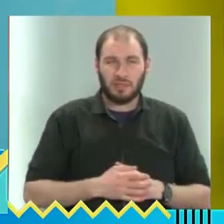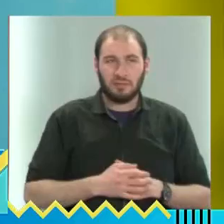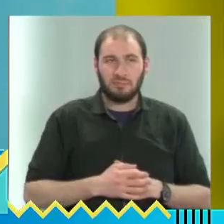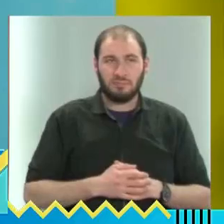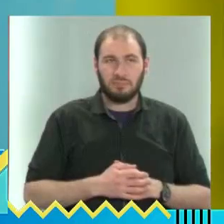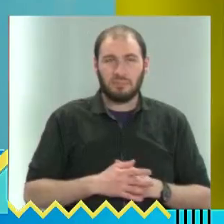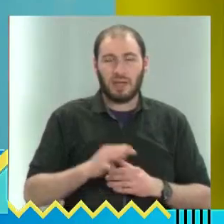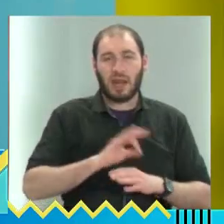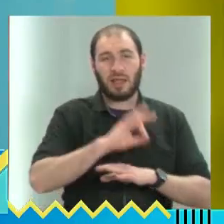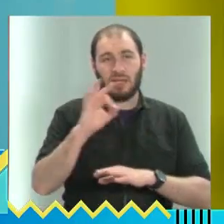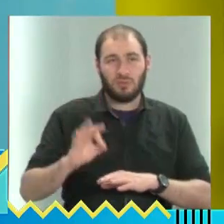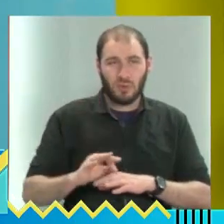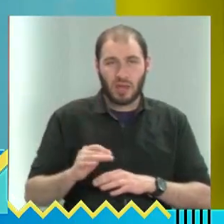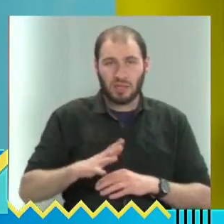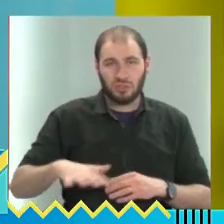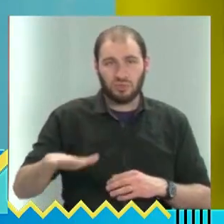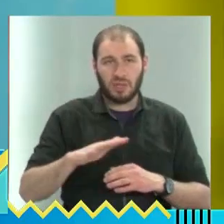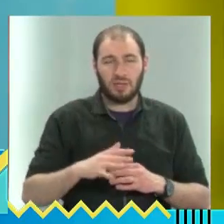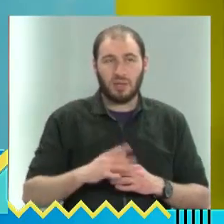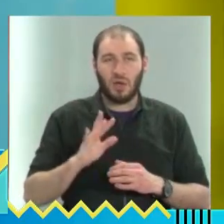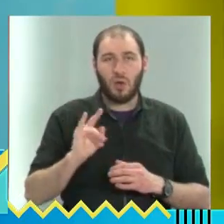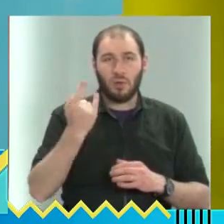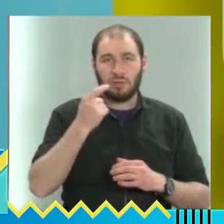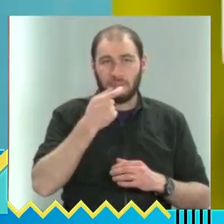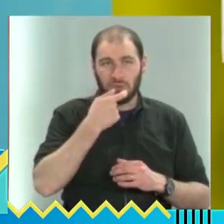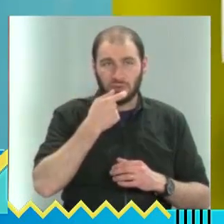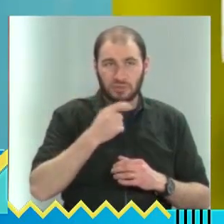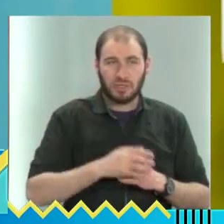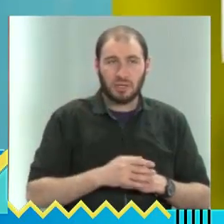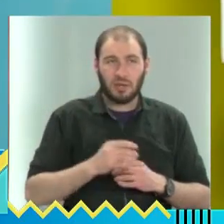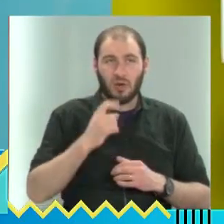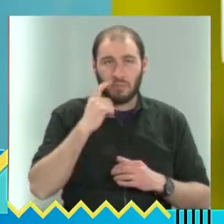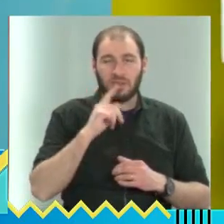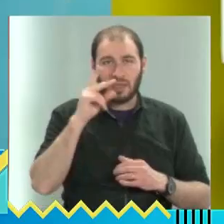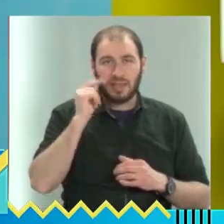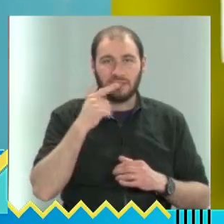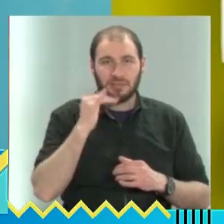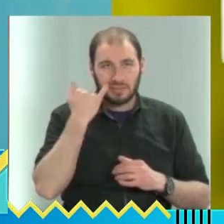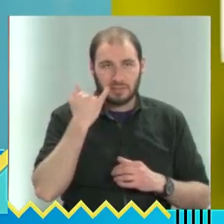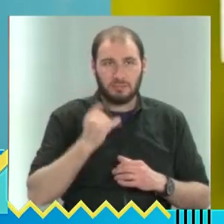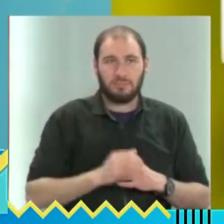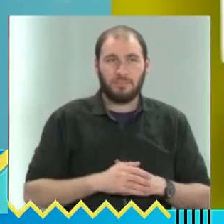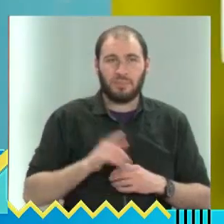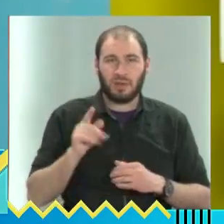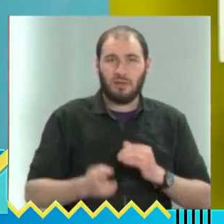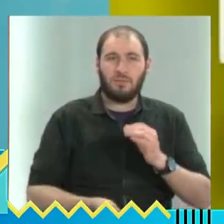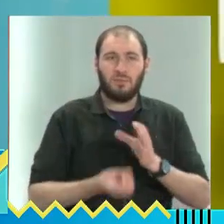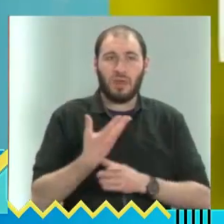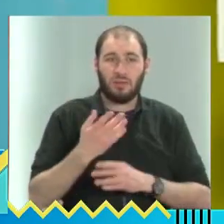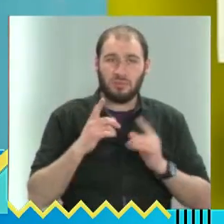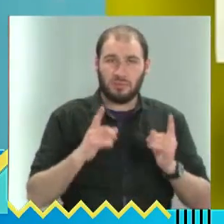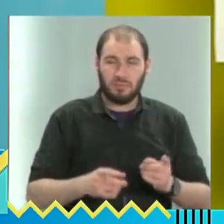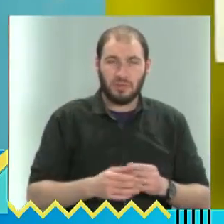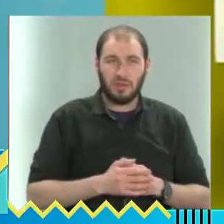de arquitectura, y urbanismo en la Universidad de Mendoza, con Enrico Tedeschi como uno de los fundadores